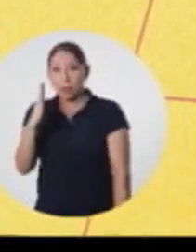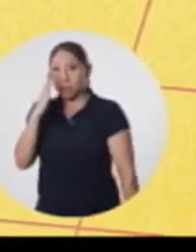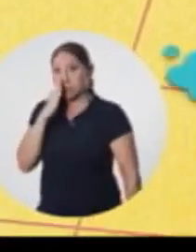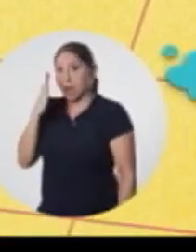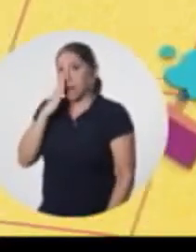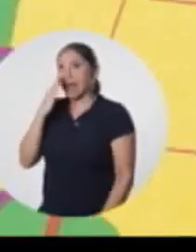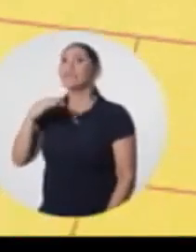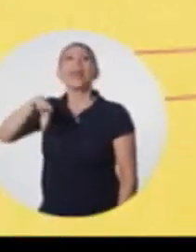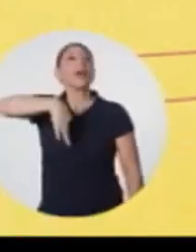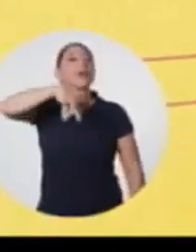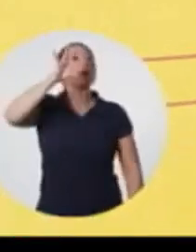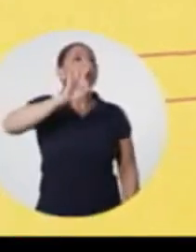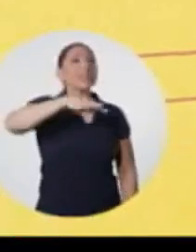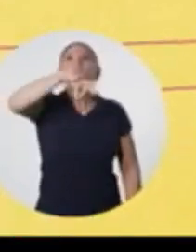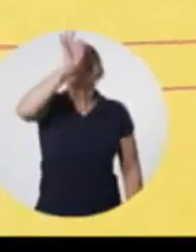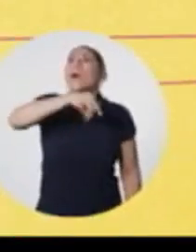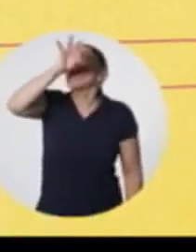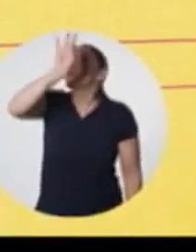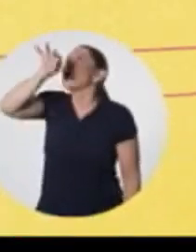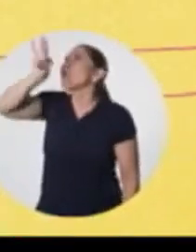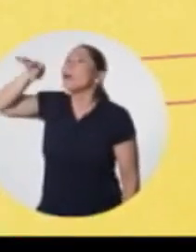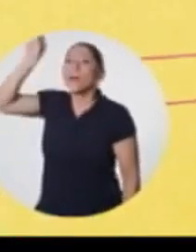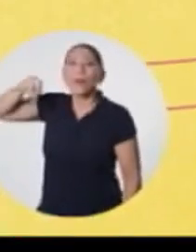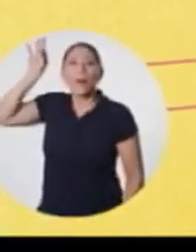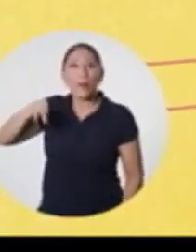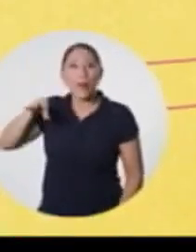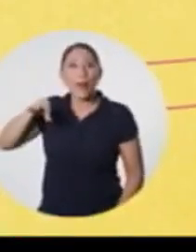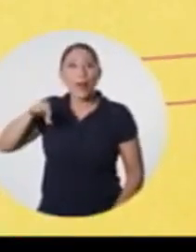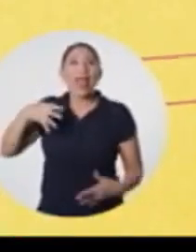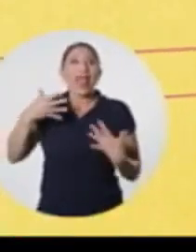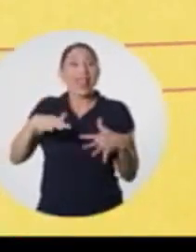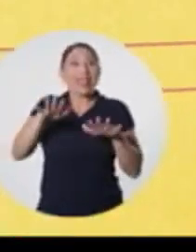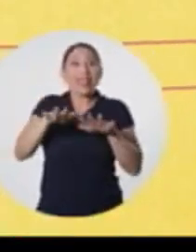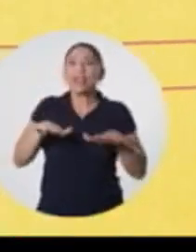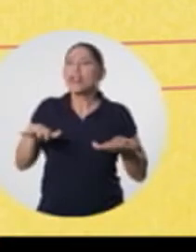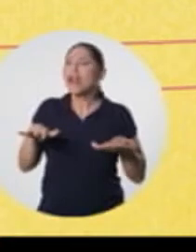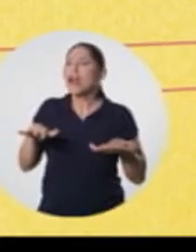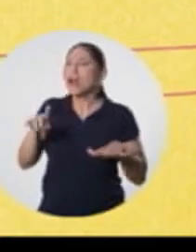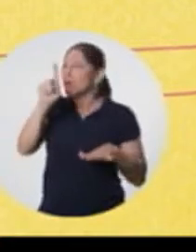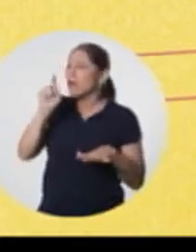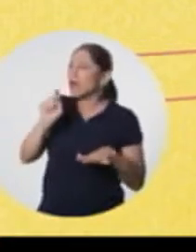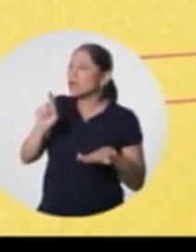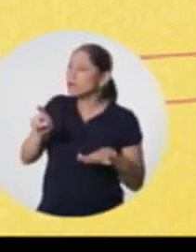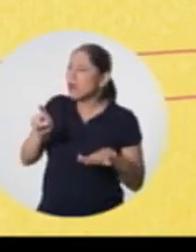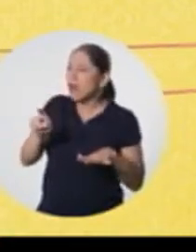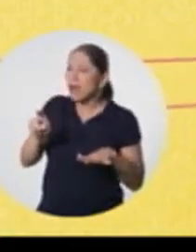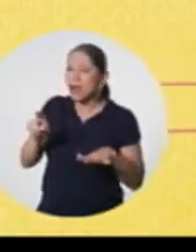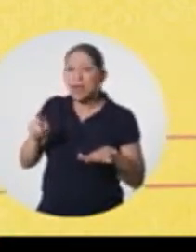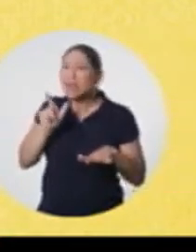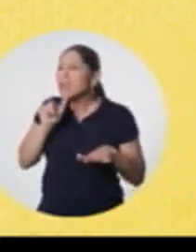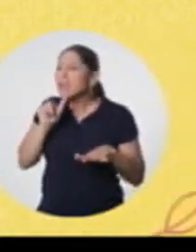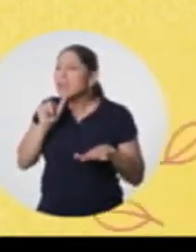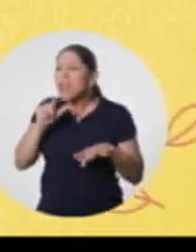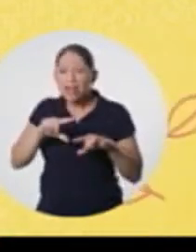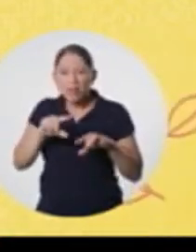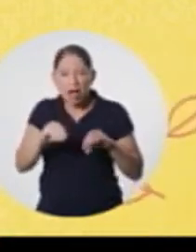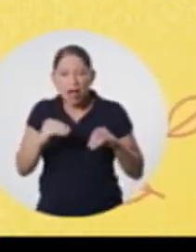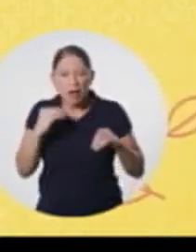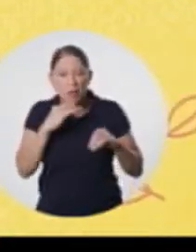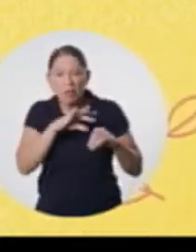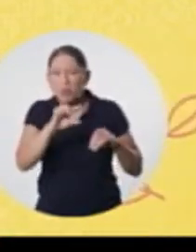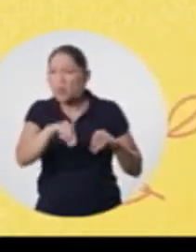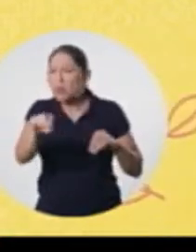barrer. La mamá gusana a sacudir con un pañito y preguntó: ¿Quién va a quitar las hojas